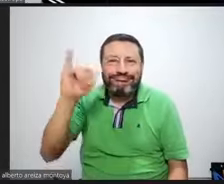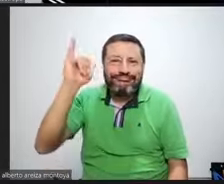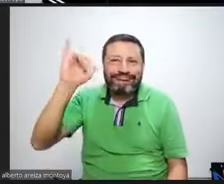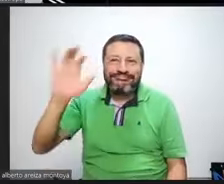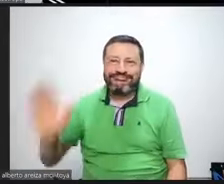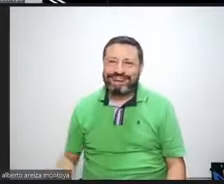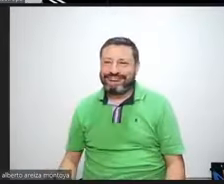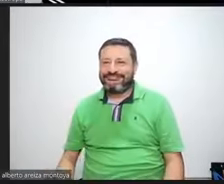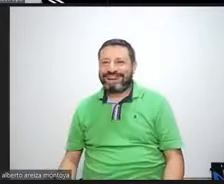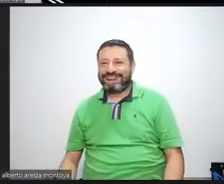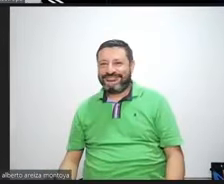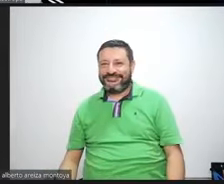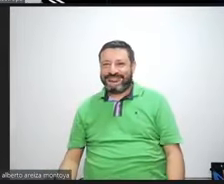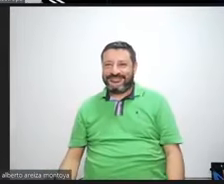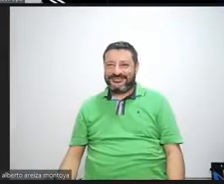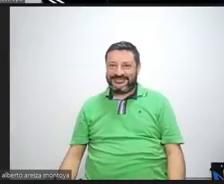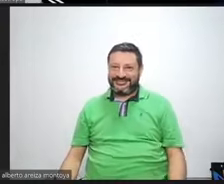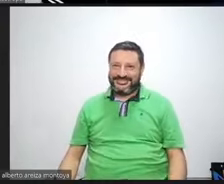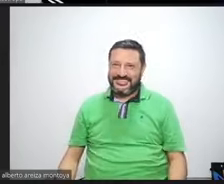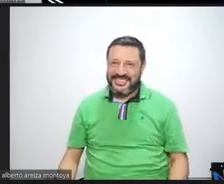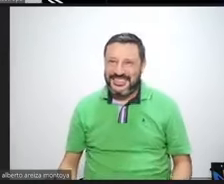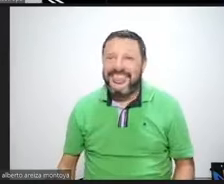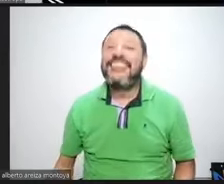entrar a gimnasia todavía.